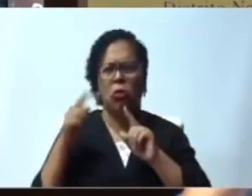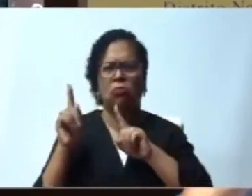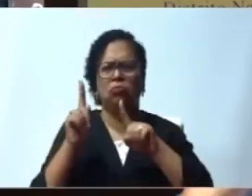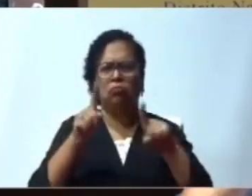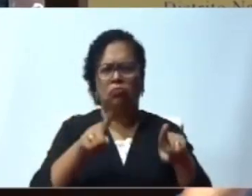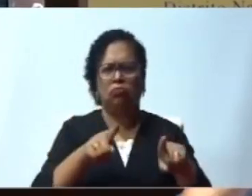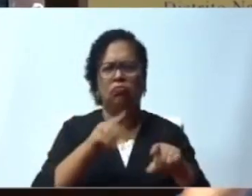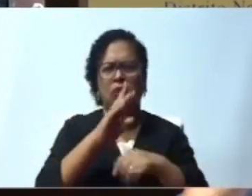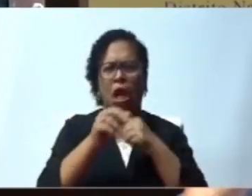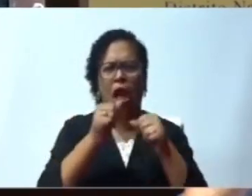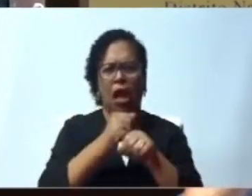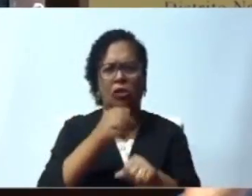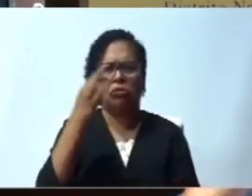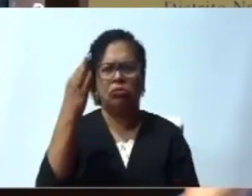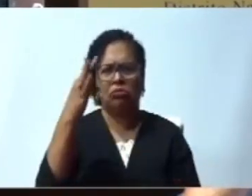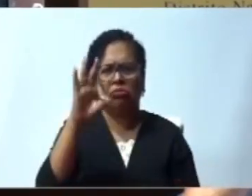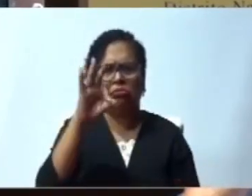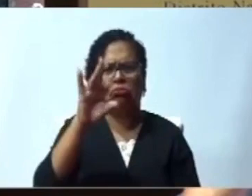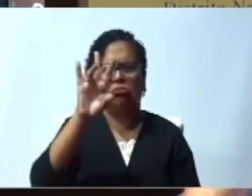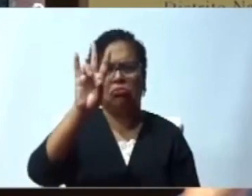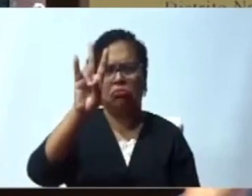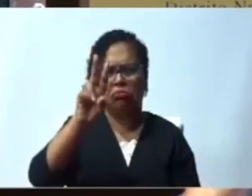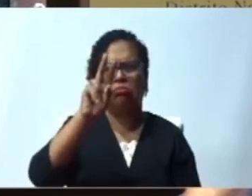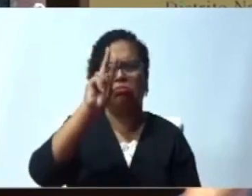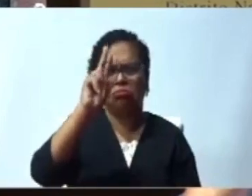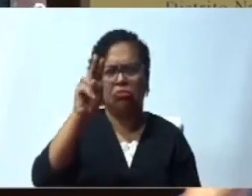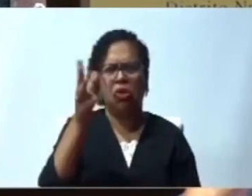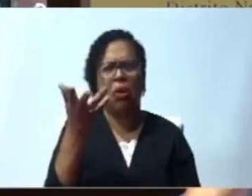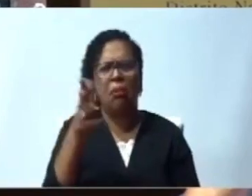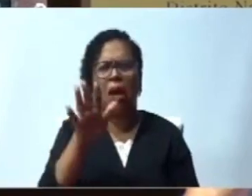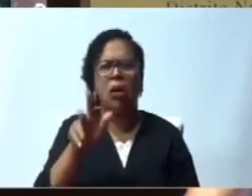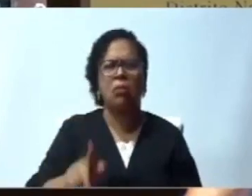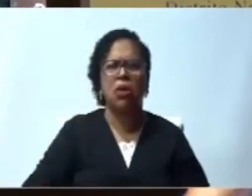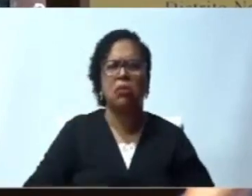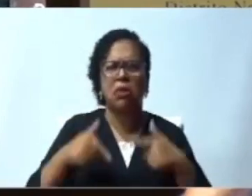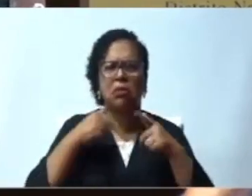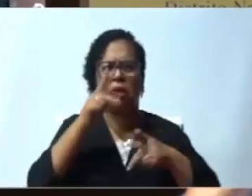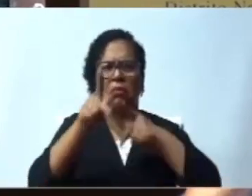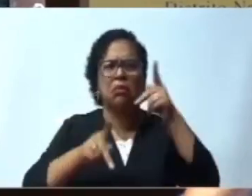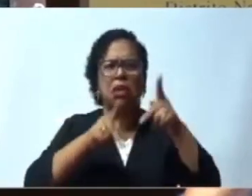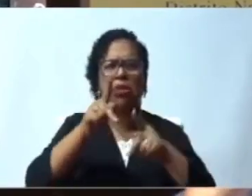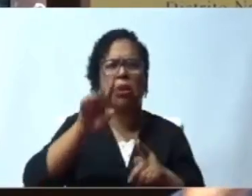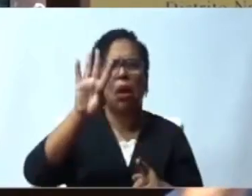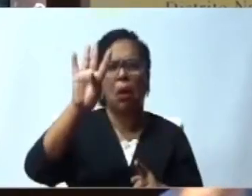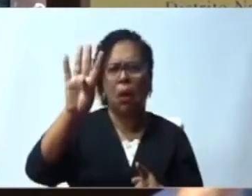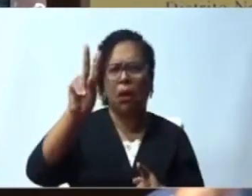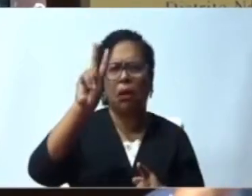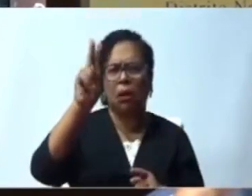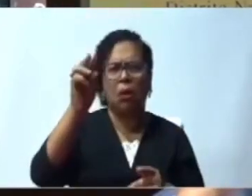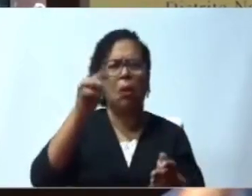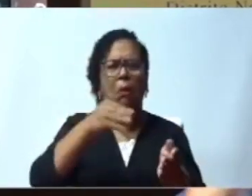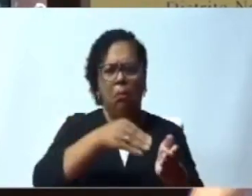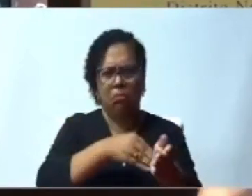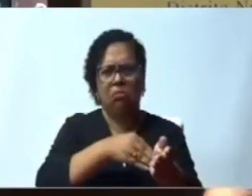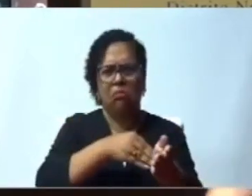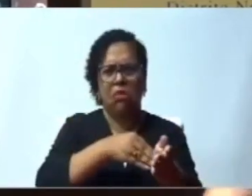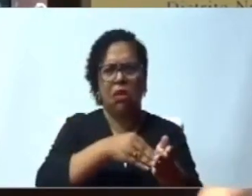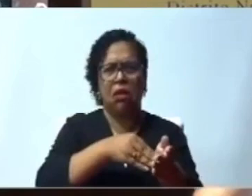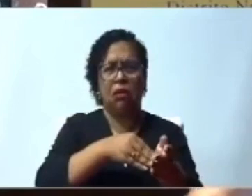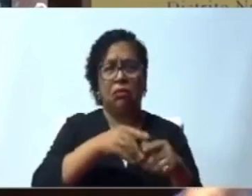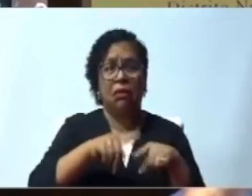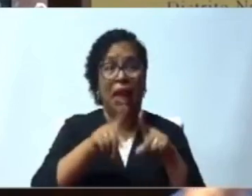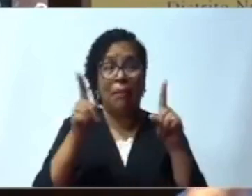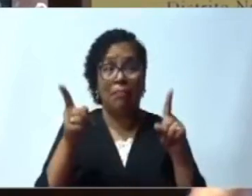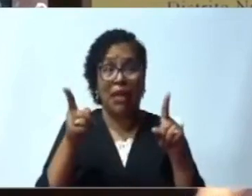de 40,000 y pico de habitantes. Hoy la ciudad y la provincia ha crecido de manera tremenda y está bordeando los